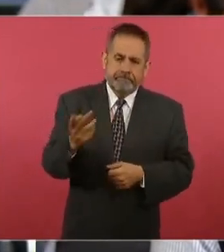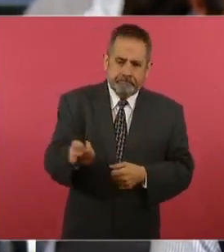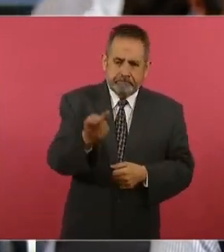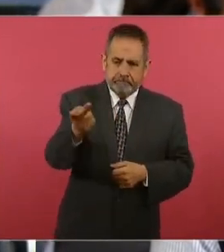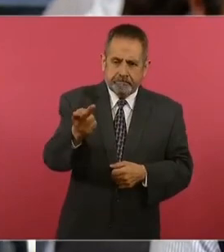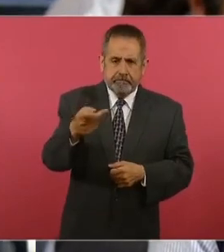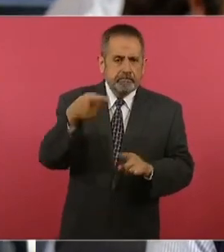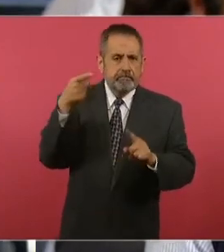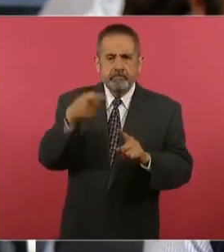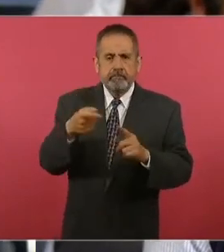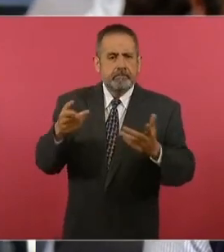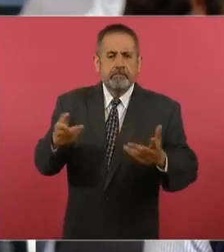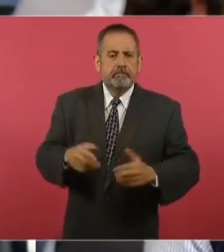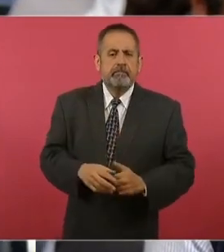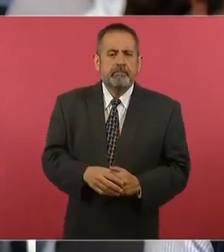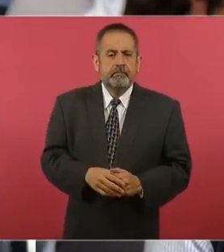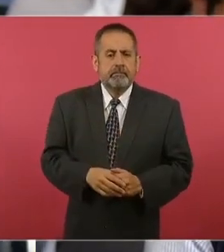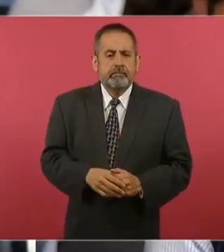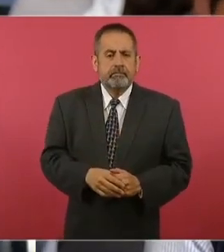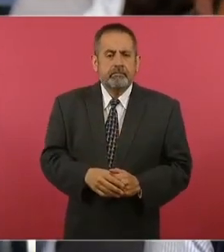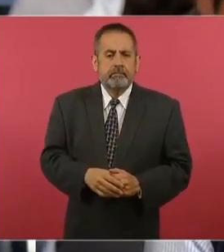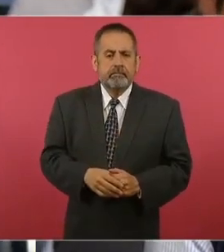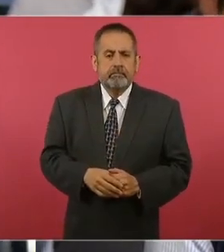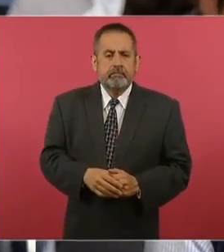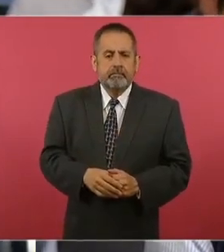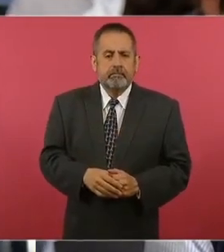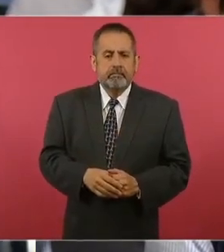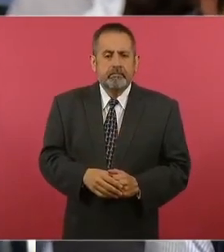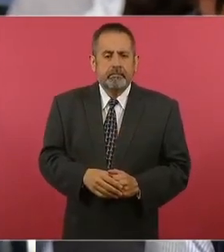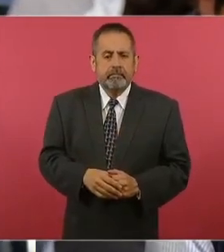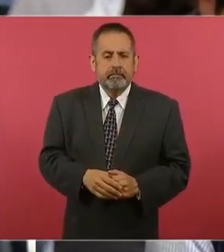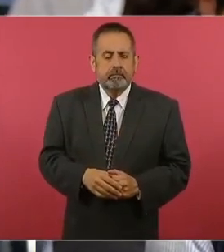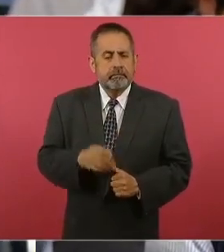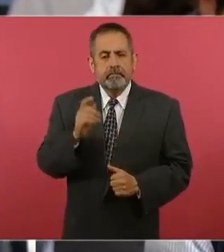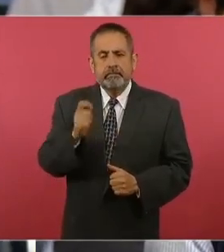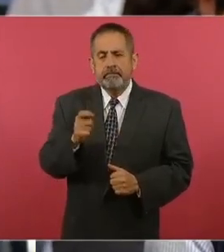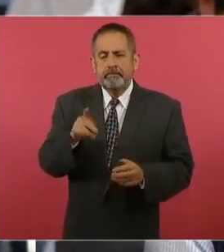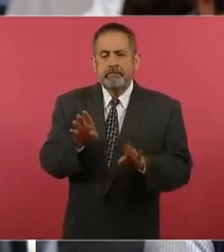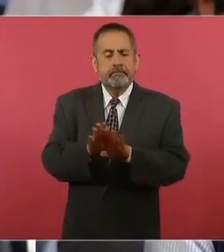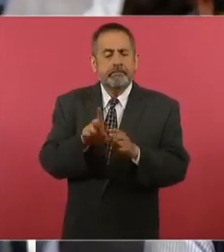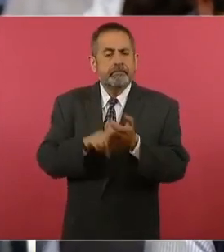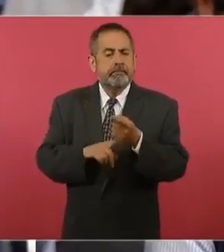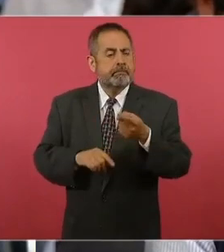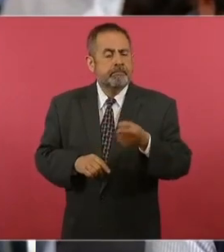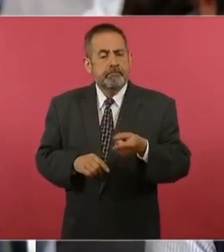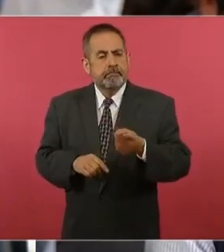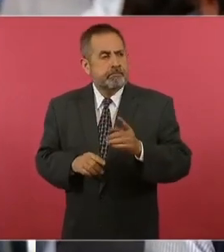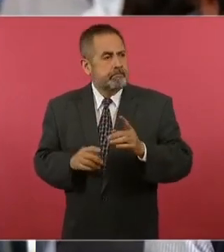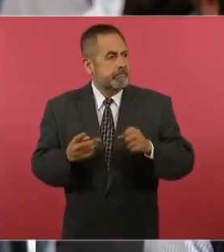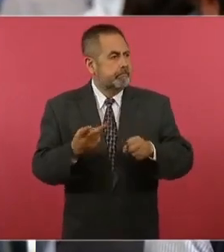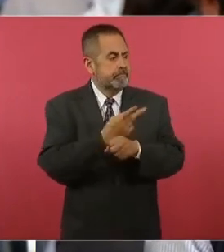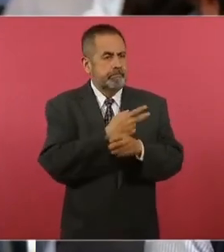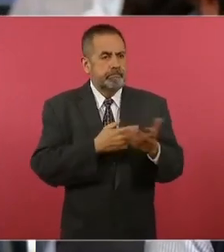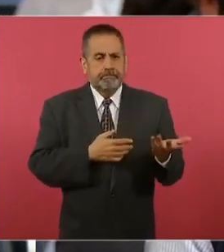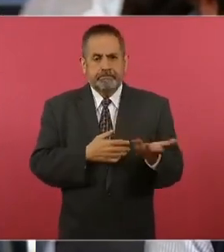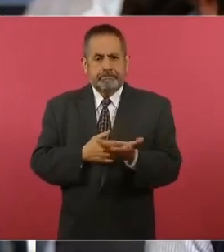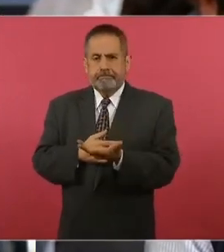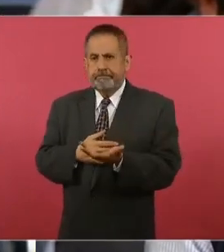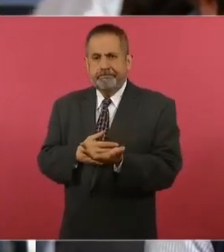la pregunta sería, ¿qué es lo que está pasando? De esta forma se